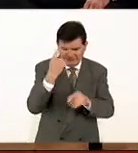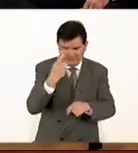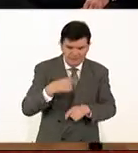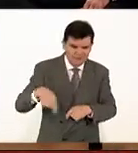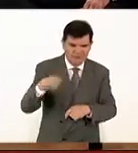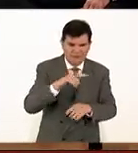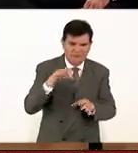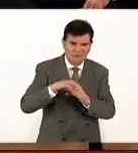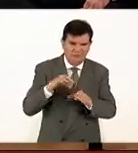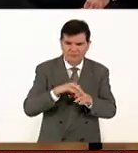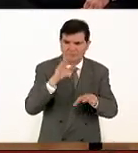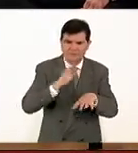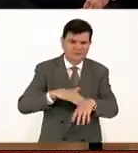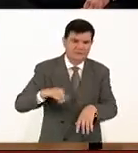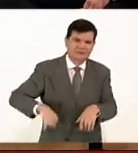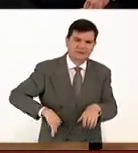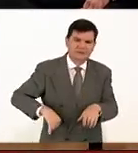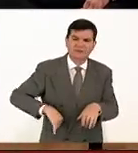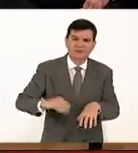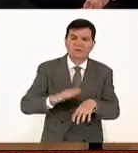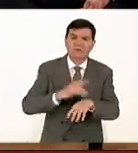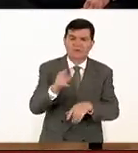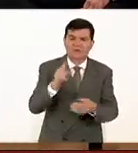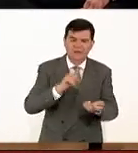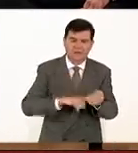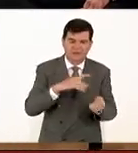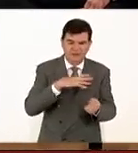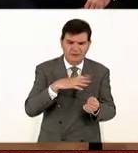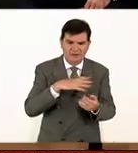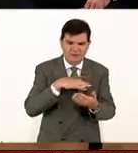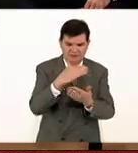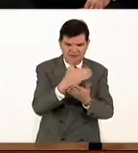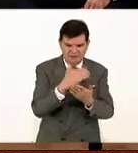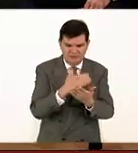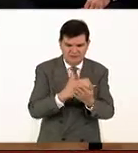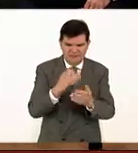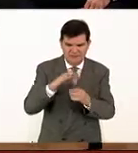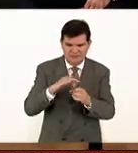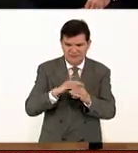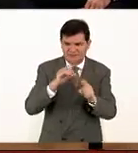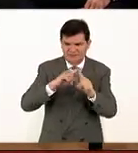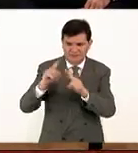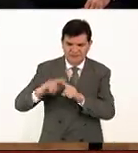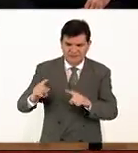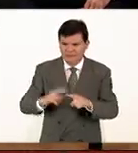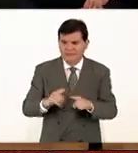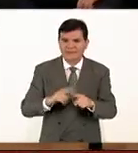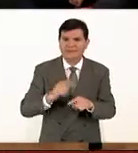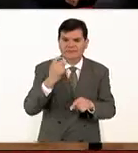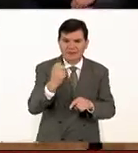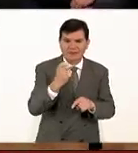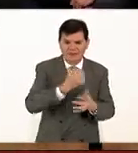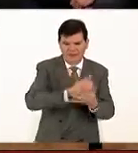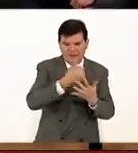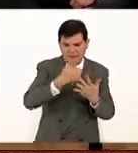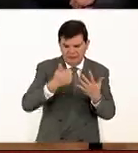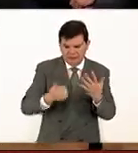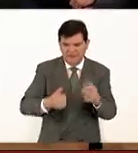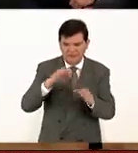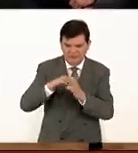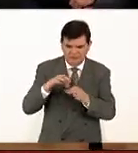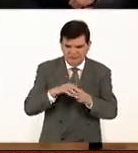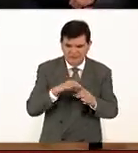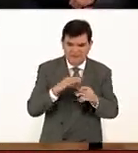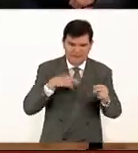las elecciones más interesantes porque tenemos una lógica electoral muy diversificada. Es decir, cada elector tiene